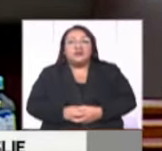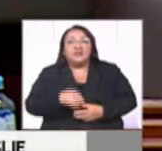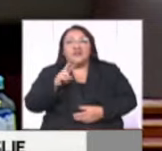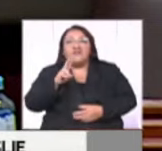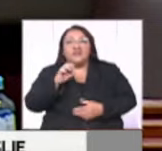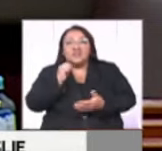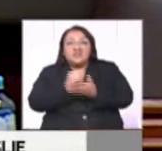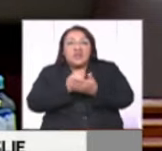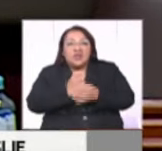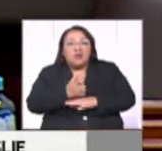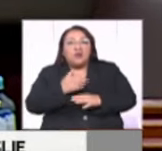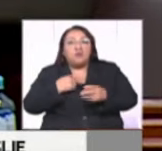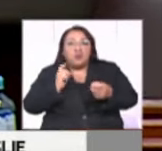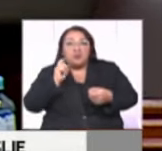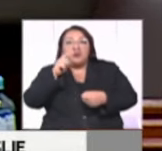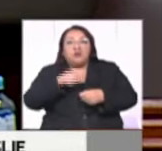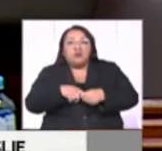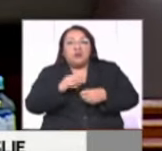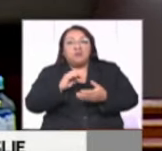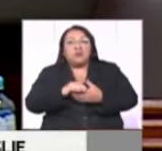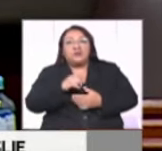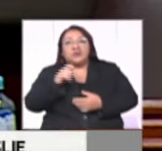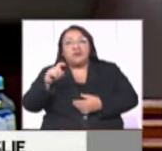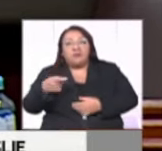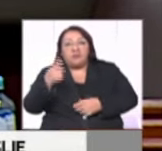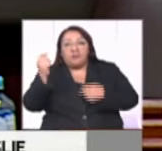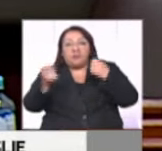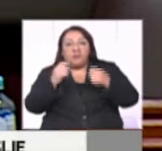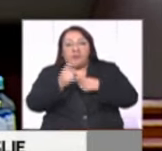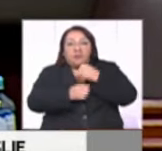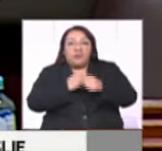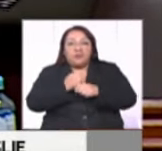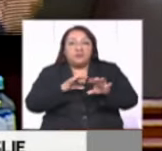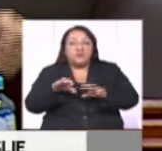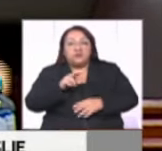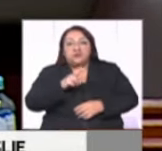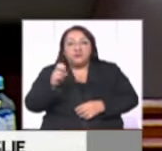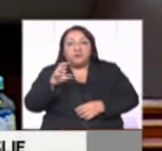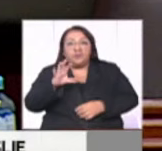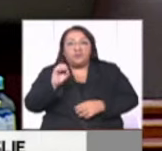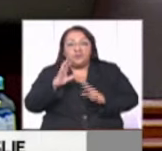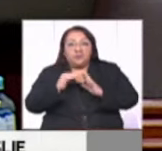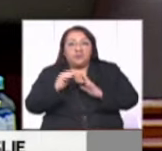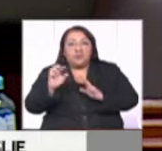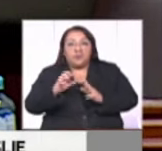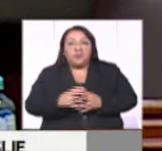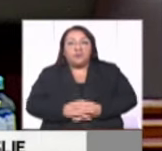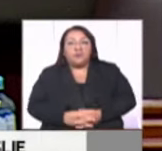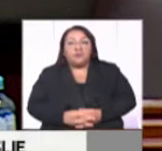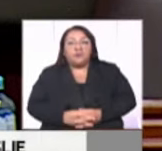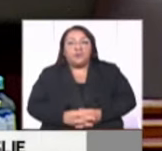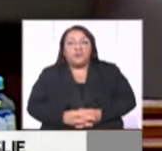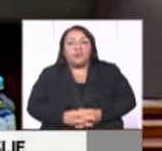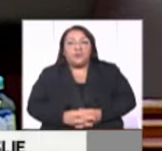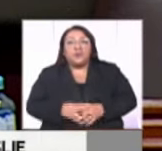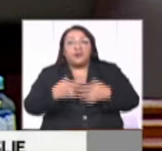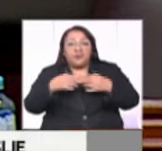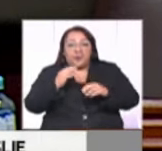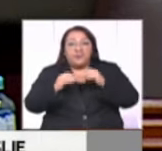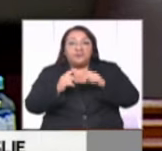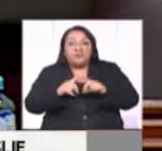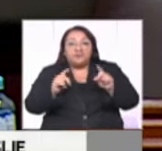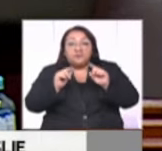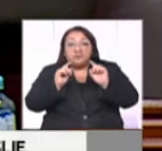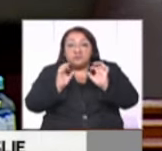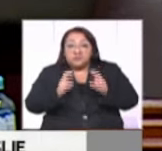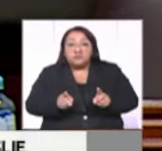para que así puedan asistir, porque son más de 100.000 turistas al año que generan 250 millones de dólares. Felizmente corregido, pero de la